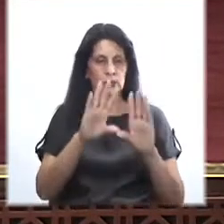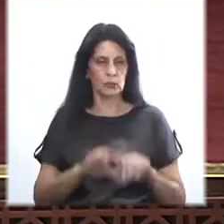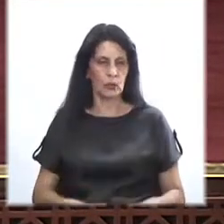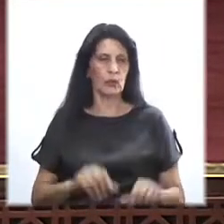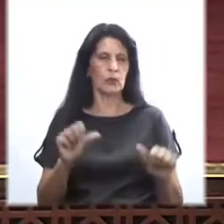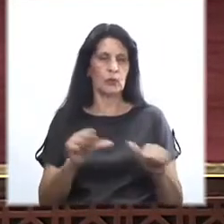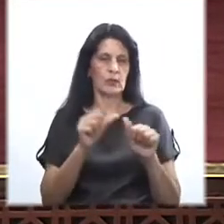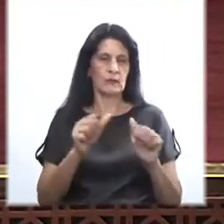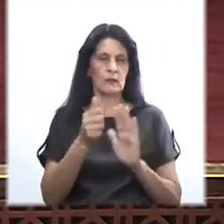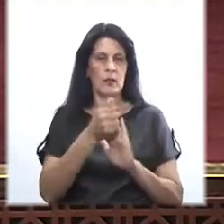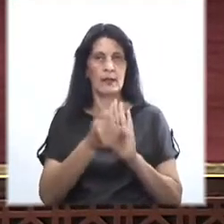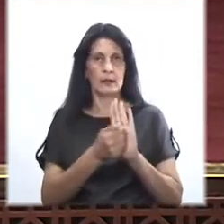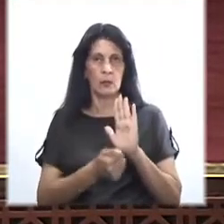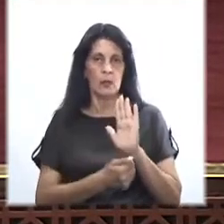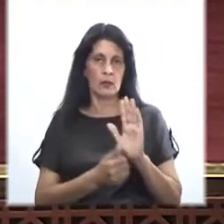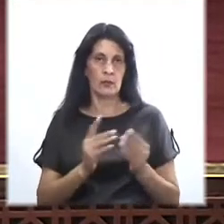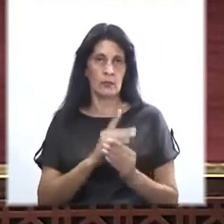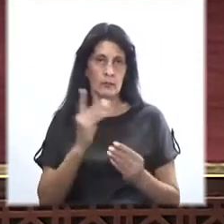el articulado.